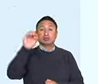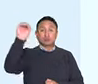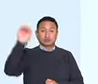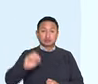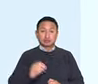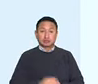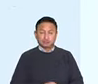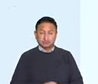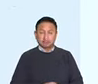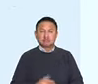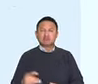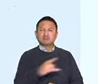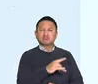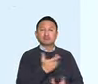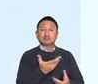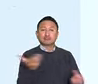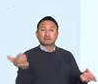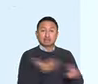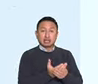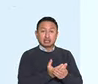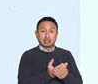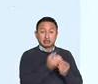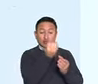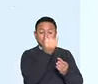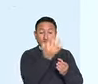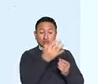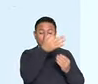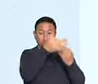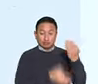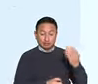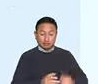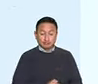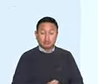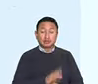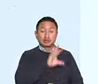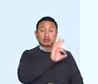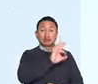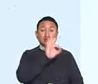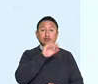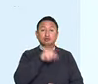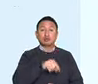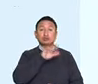21.92%. El total de actas procesadas hasta el momento es el